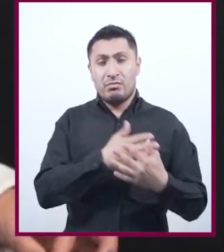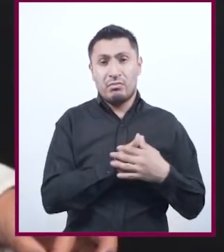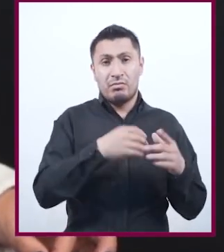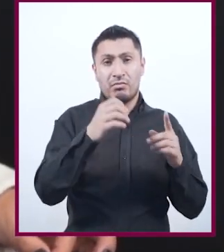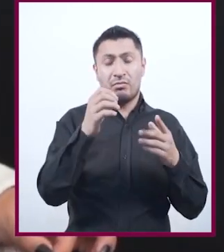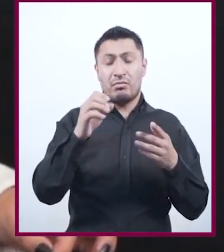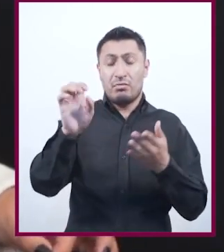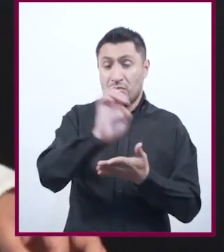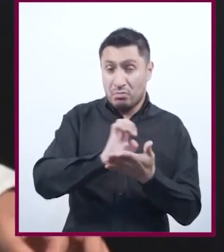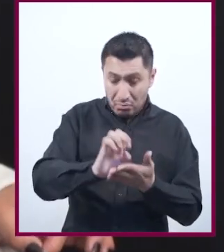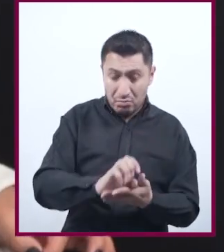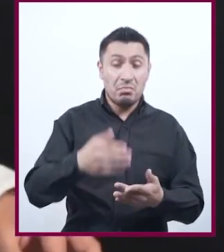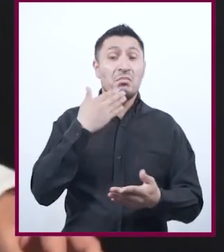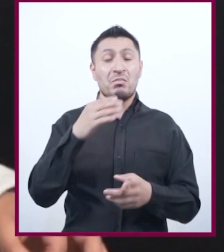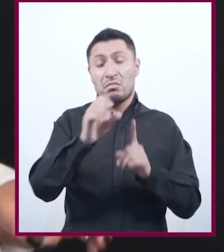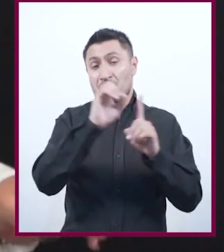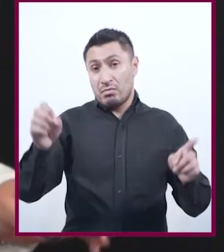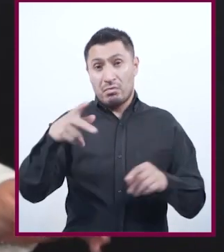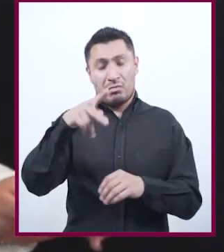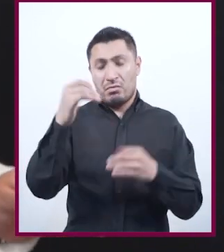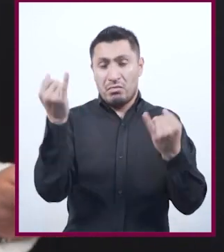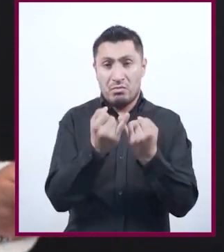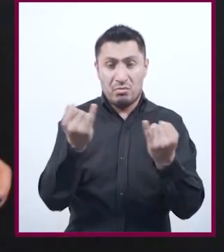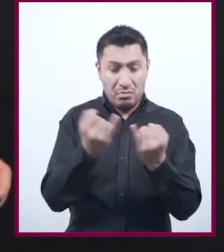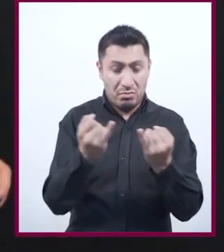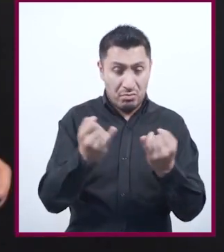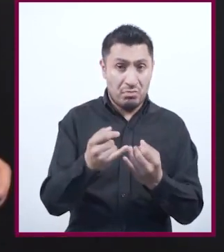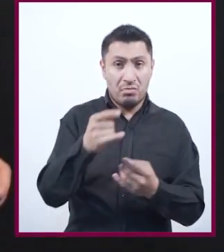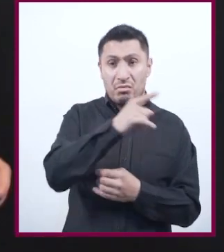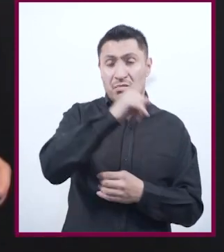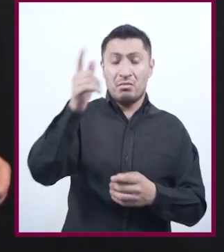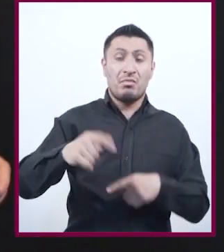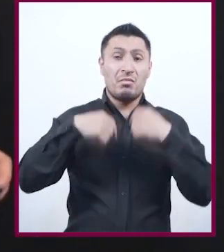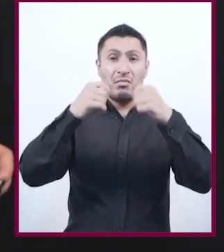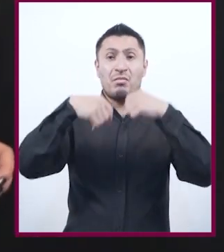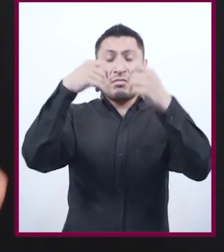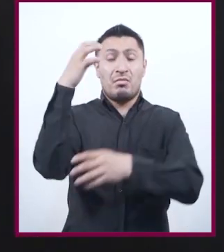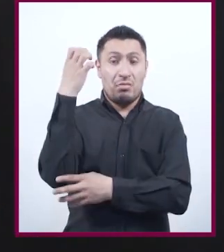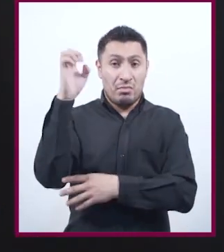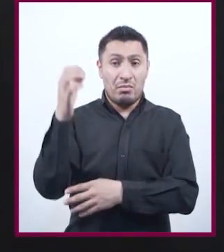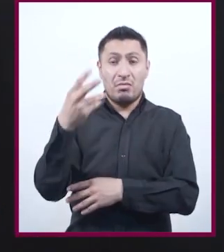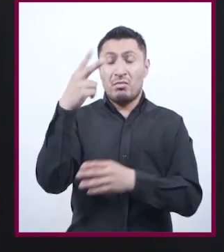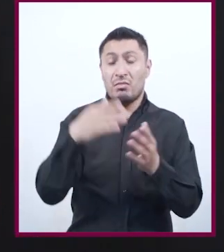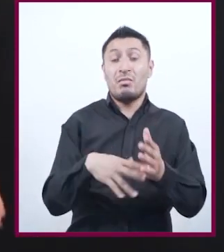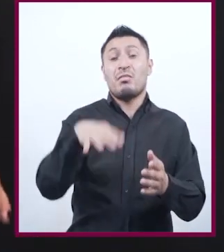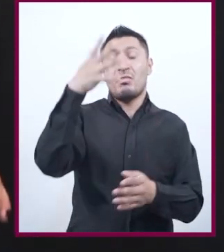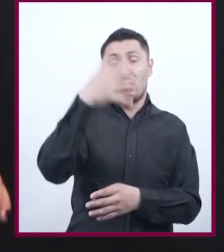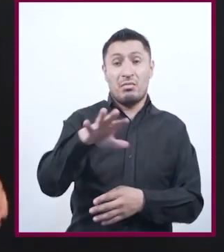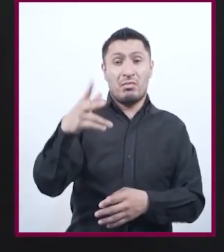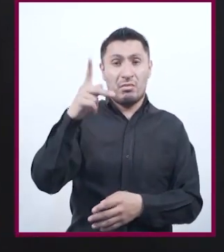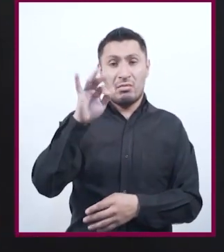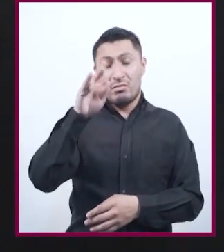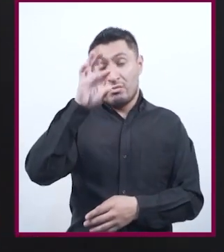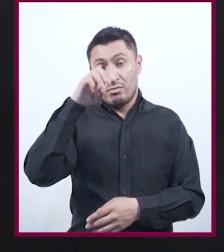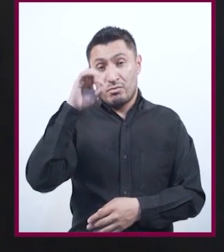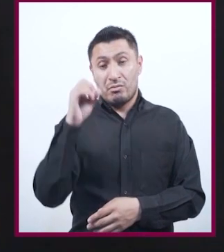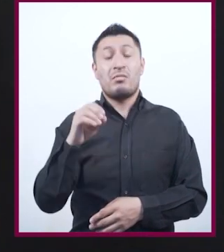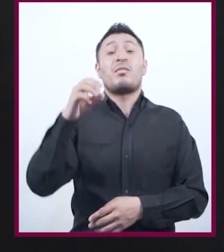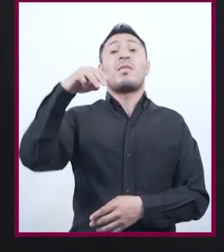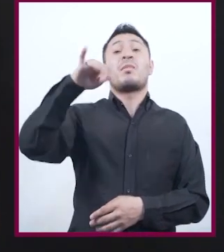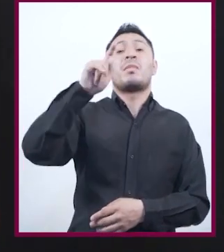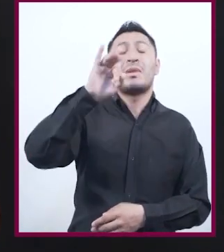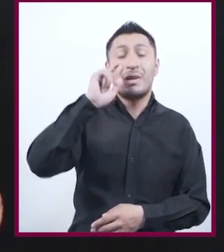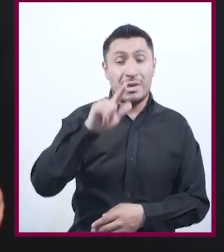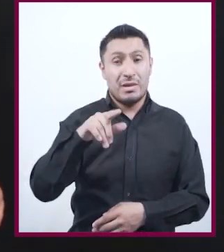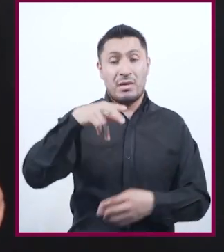de Corzo con su tradicional fiesta de enero que desde 2010 es patrimonio inmaterial de la humanidad y que también tiene su origen en